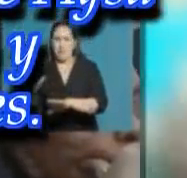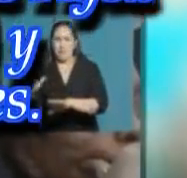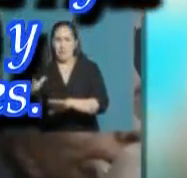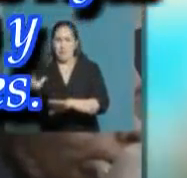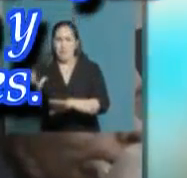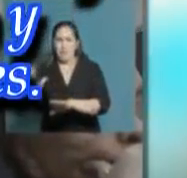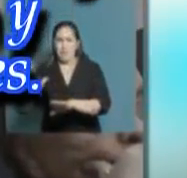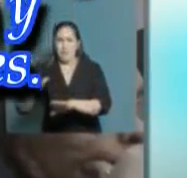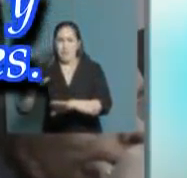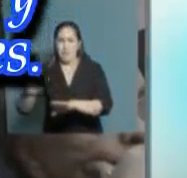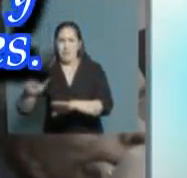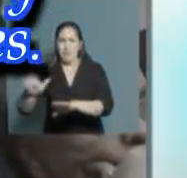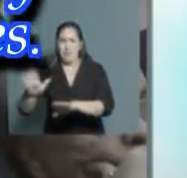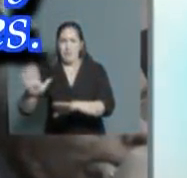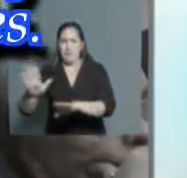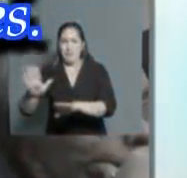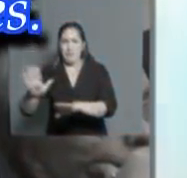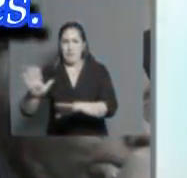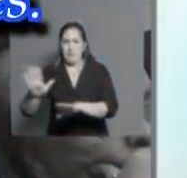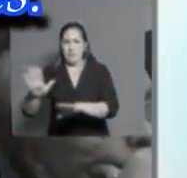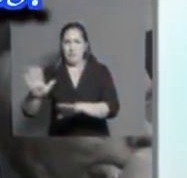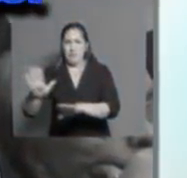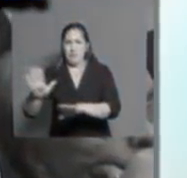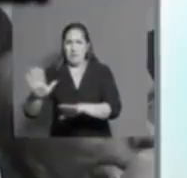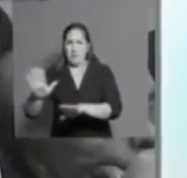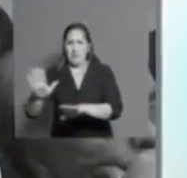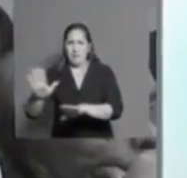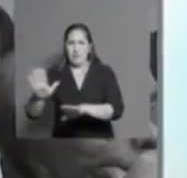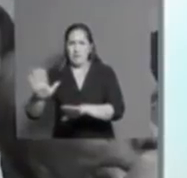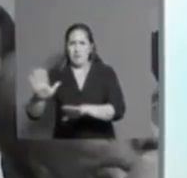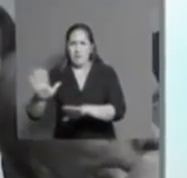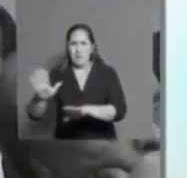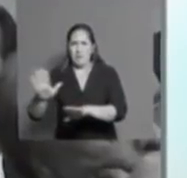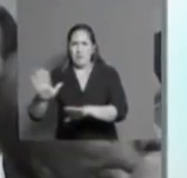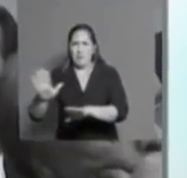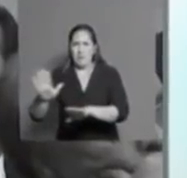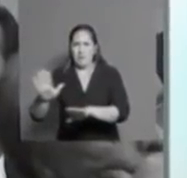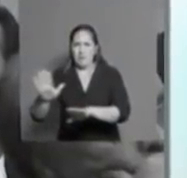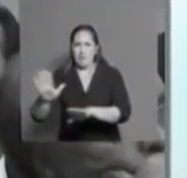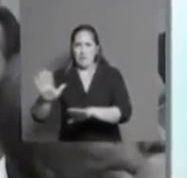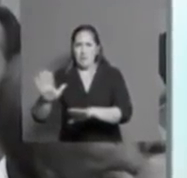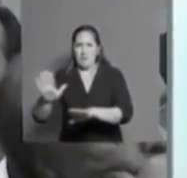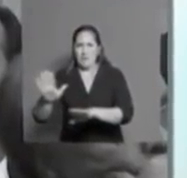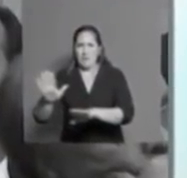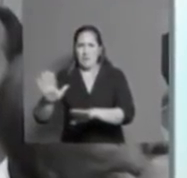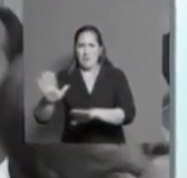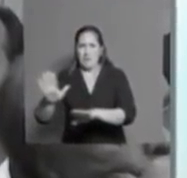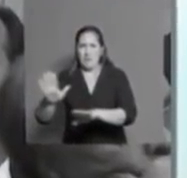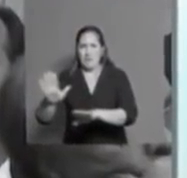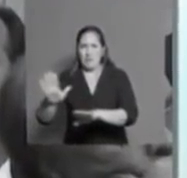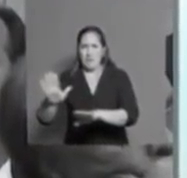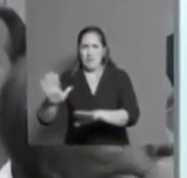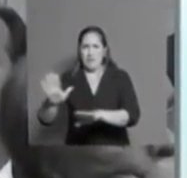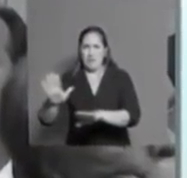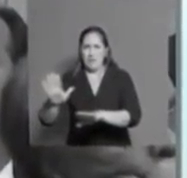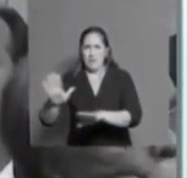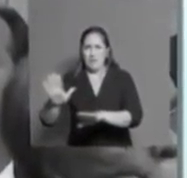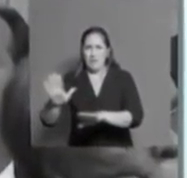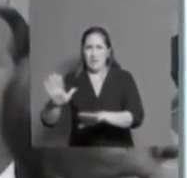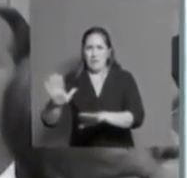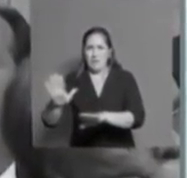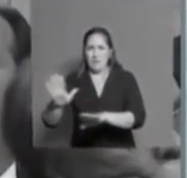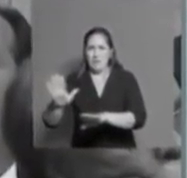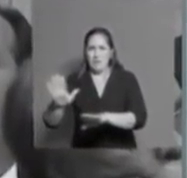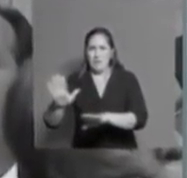sorprendió a todos los presentes.